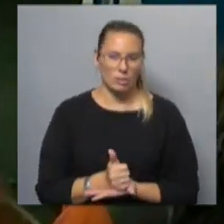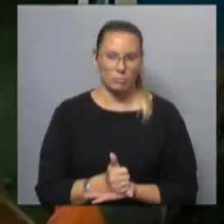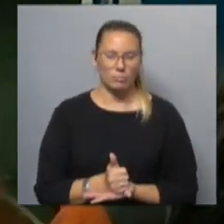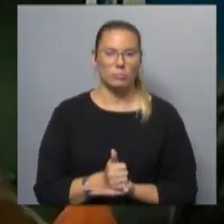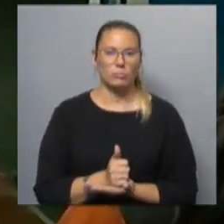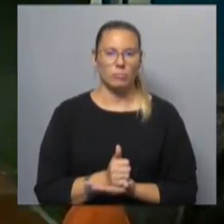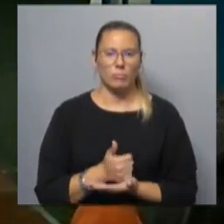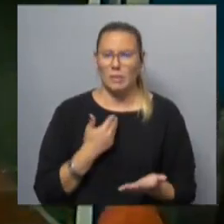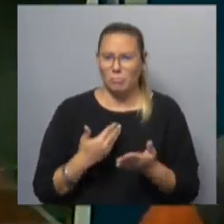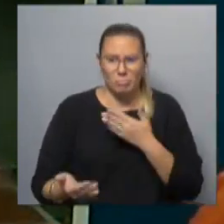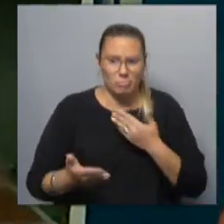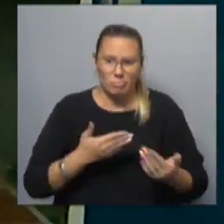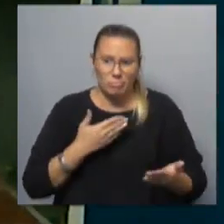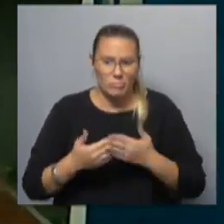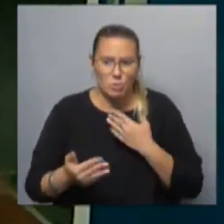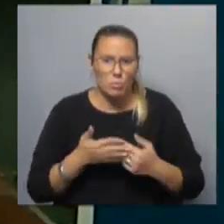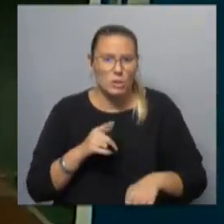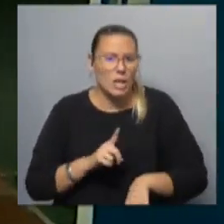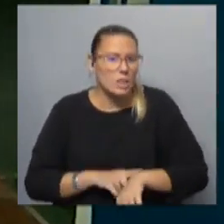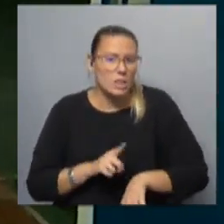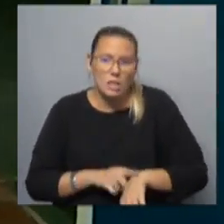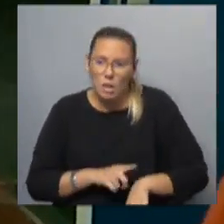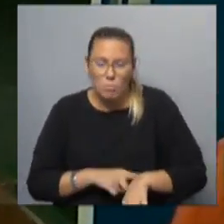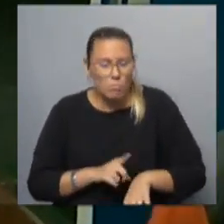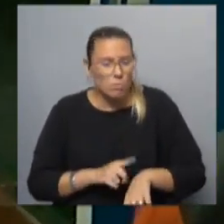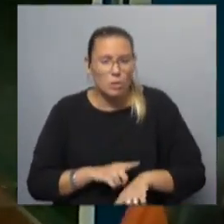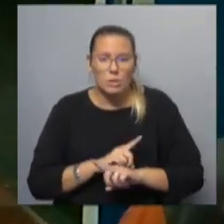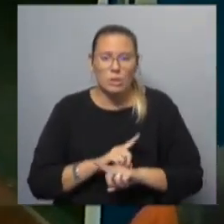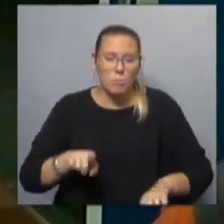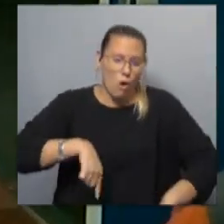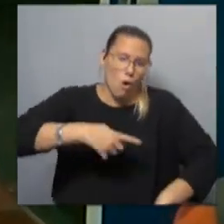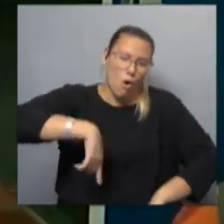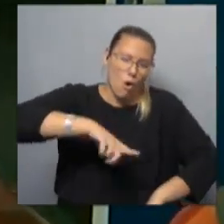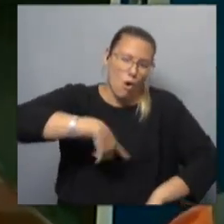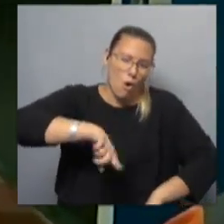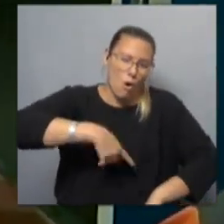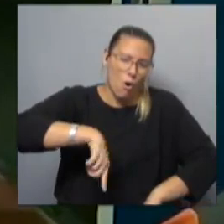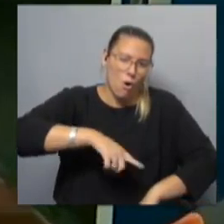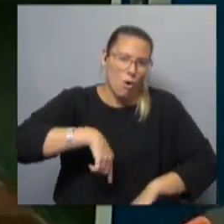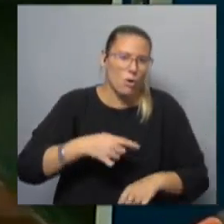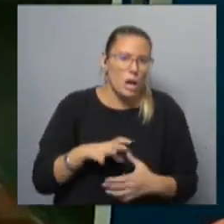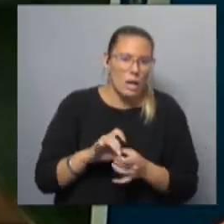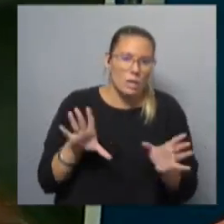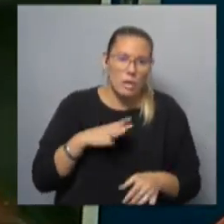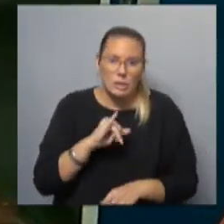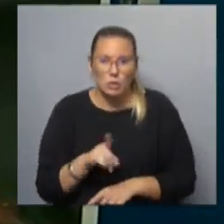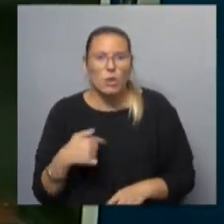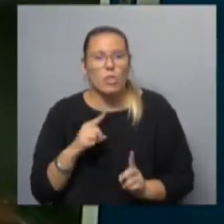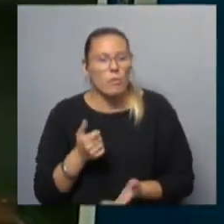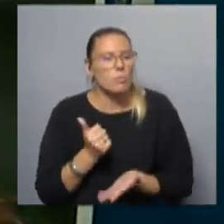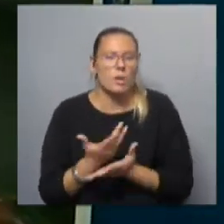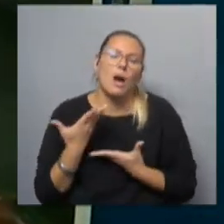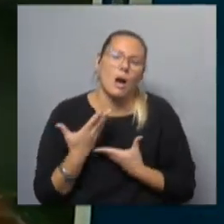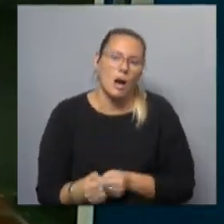No importa el tiempo que nos lleve ni las horas que nosotros dispongamos, hay que estar acompañando